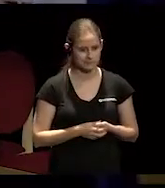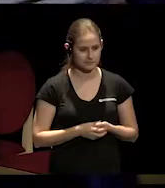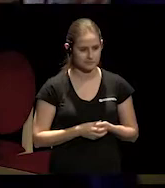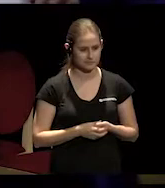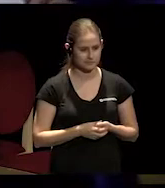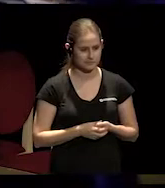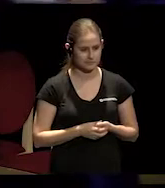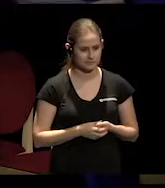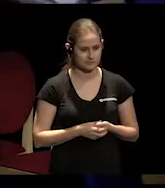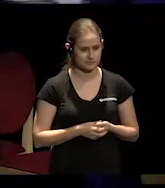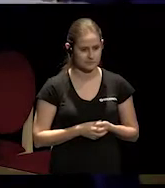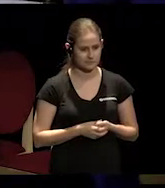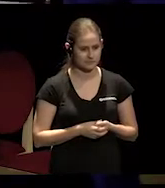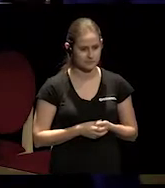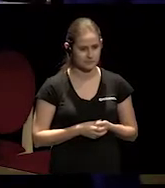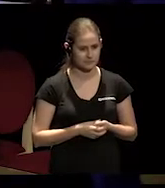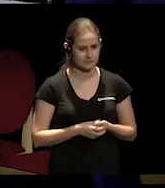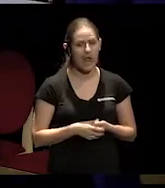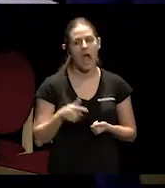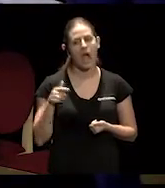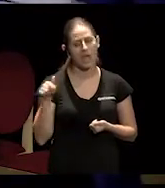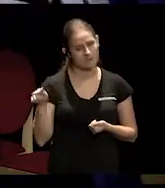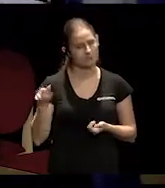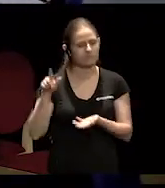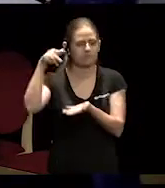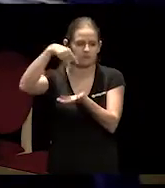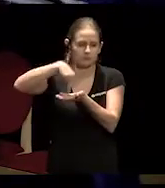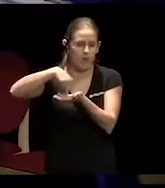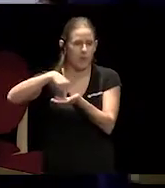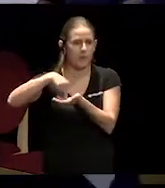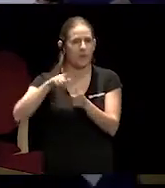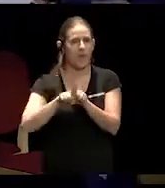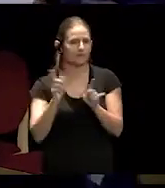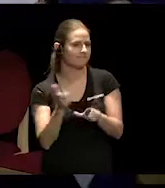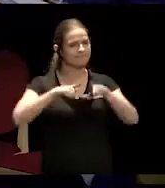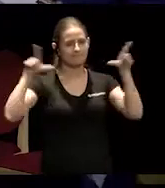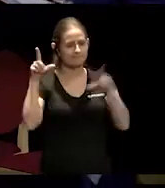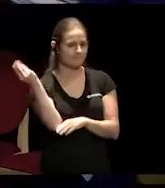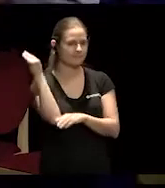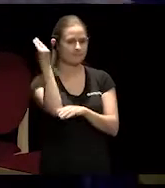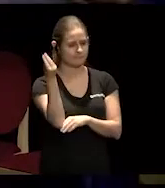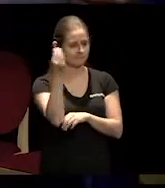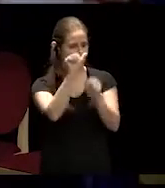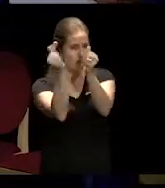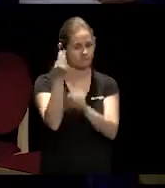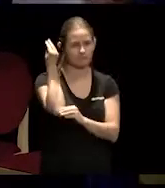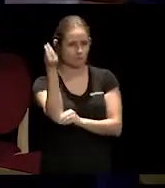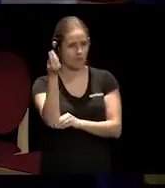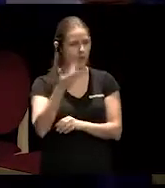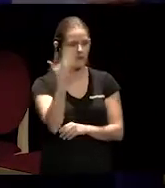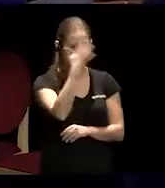Que aquí estoy posando con mi disfraz en los carnavales. Es mi propia